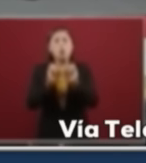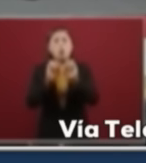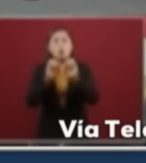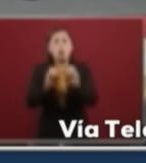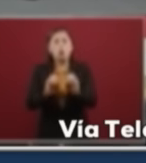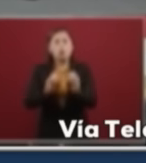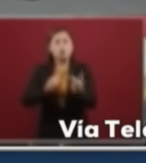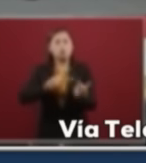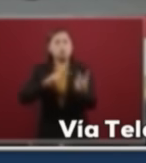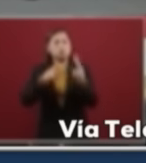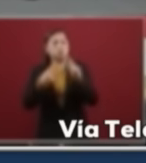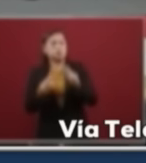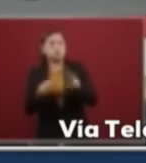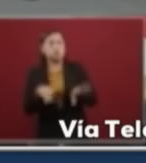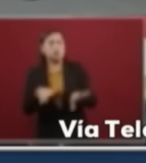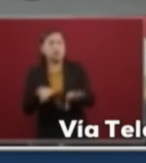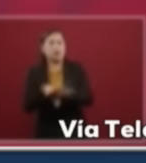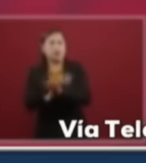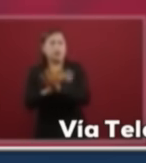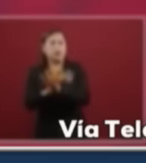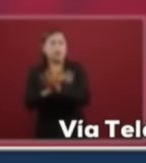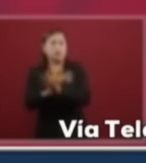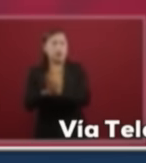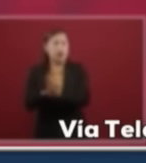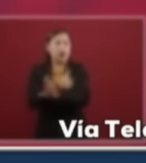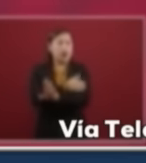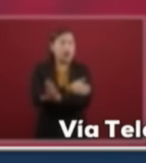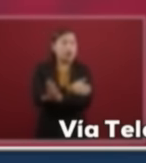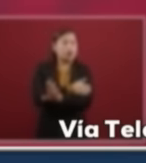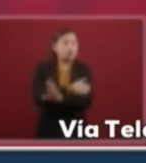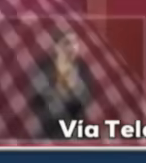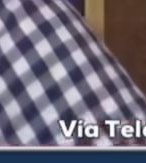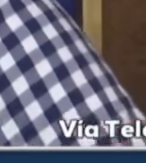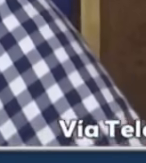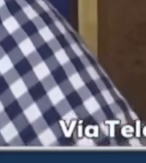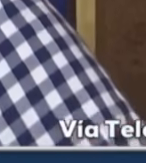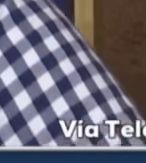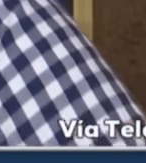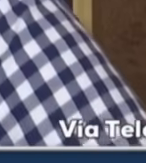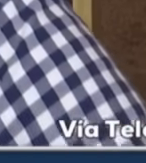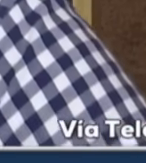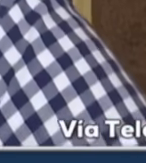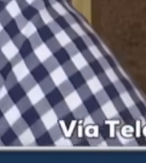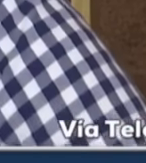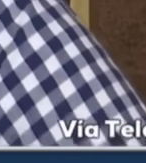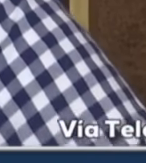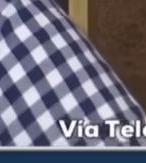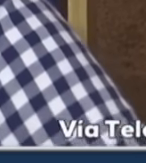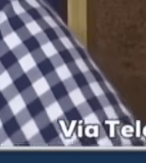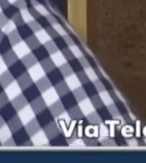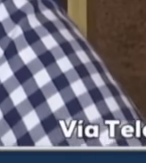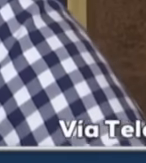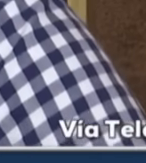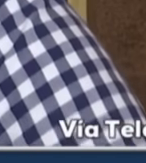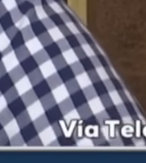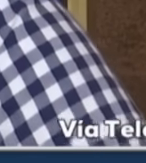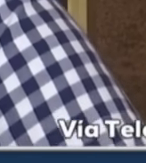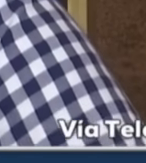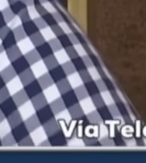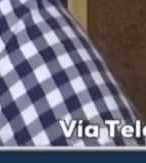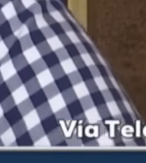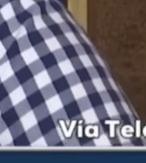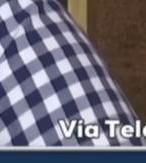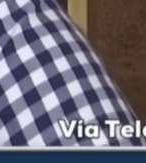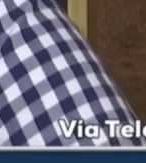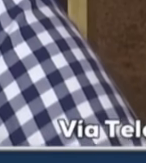el lunes, espero. Muy bien. Jorge, también nuestro auditorio, te habla Gabrielito Mimi, también nuestro auditorio tiene preguntas de coyuntura para contigo.